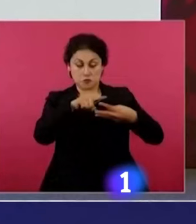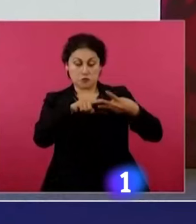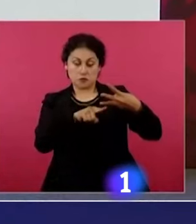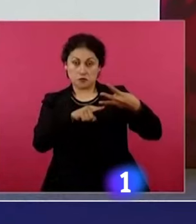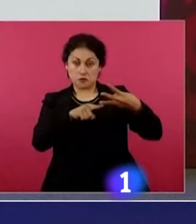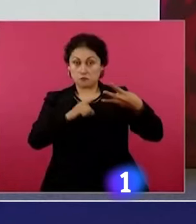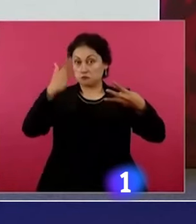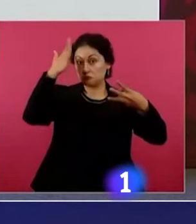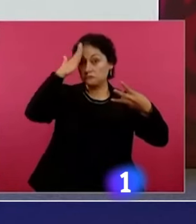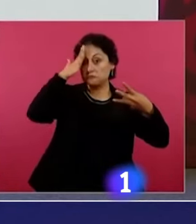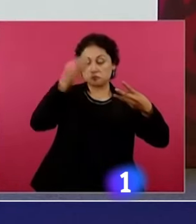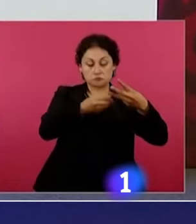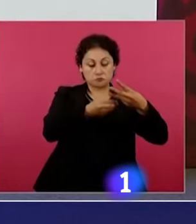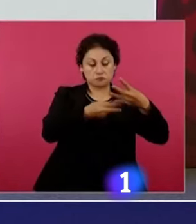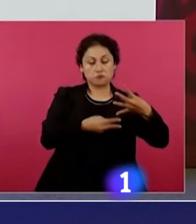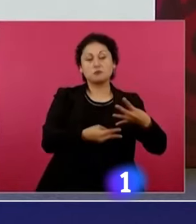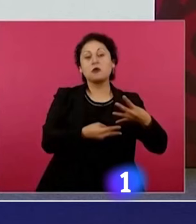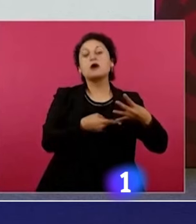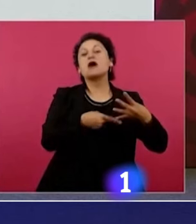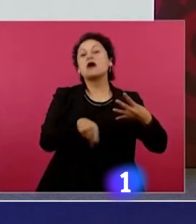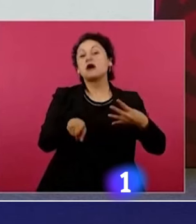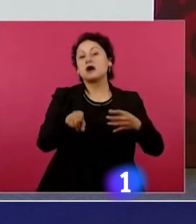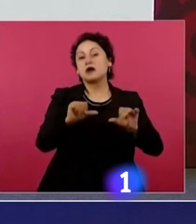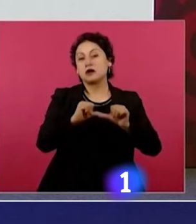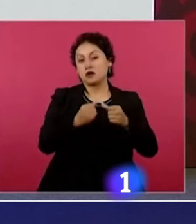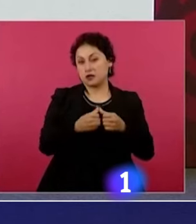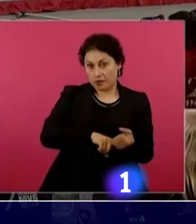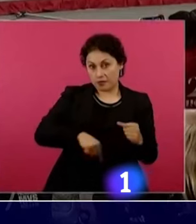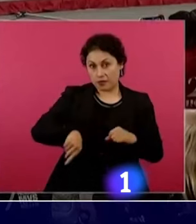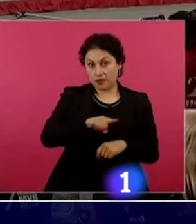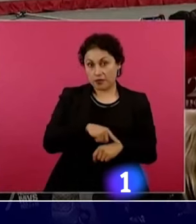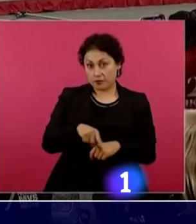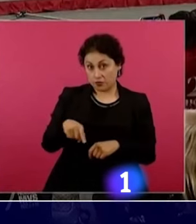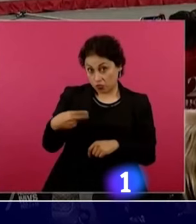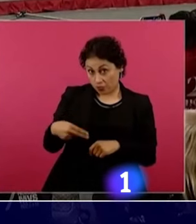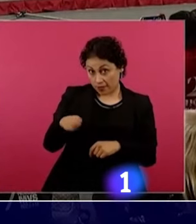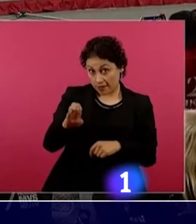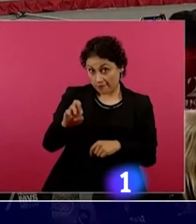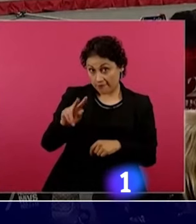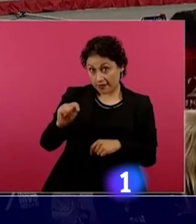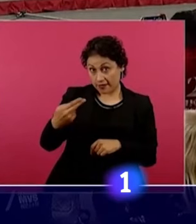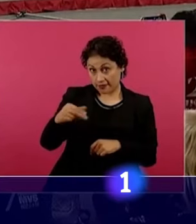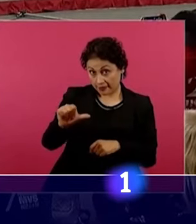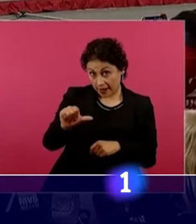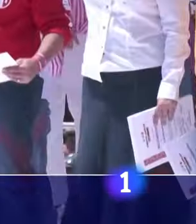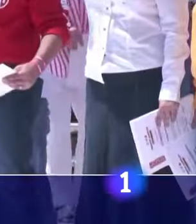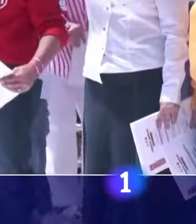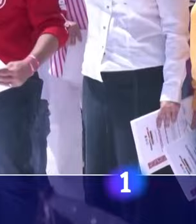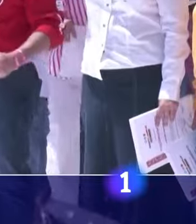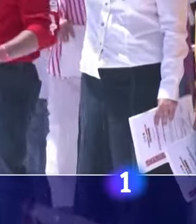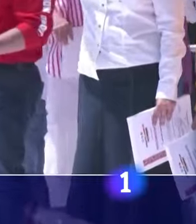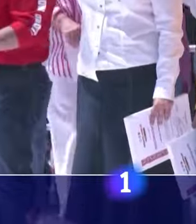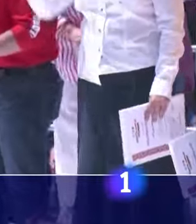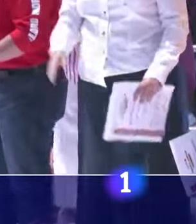existe la reelección el presidente Tampoco puede hacer campaña aunque le hemos visto exponiendo los detalles financieros de la candidata Gálvez